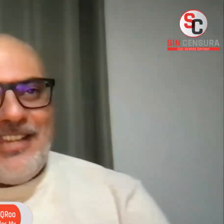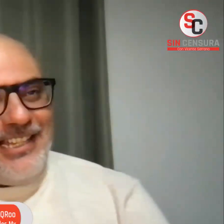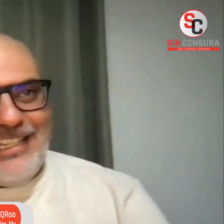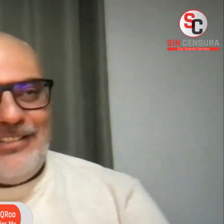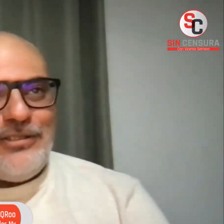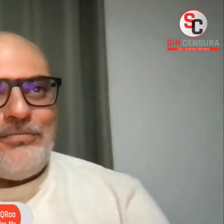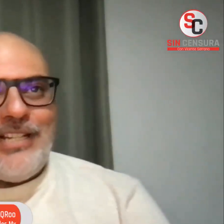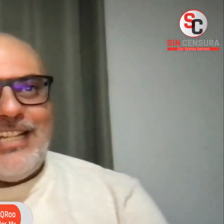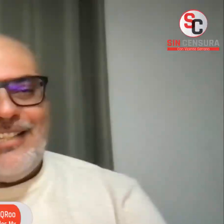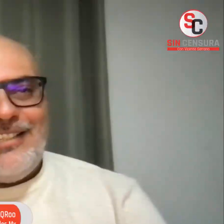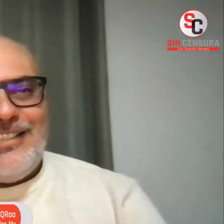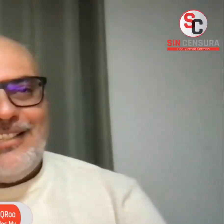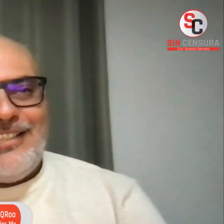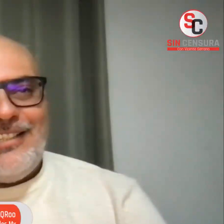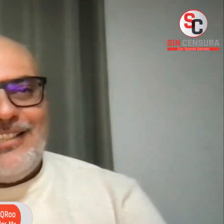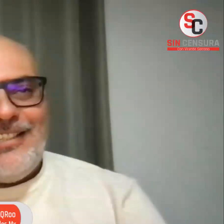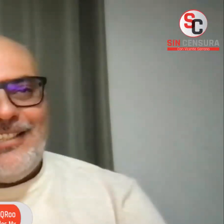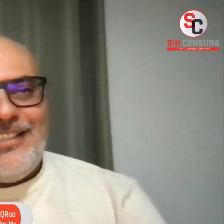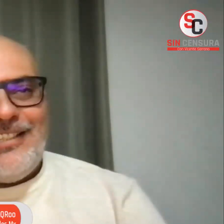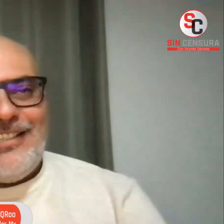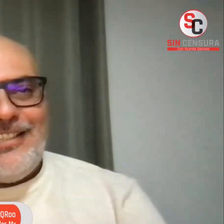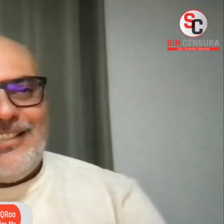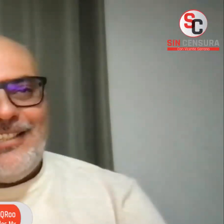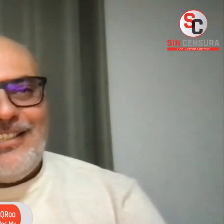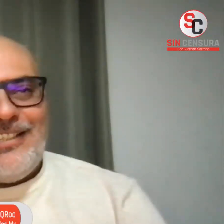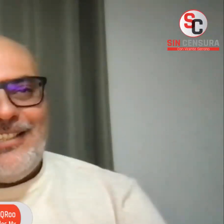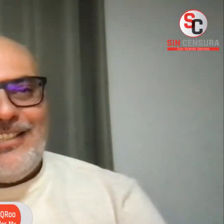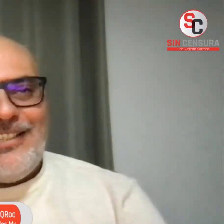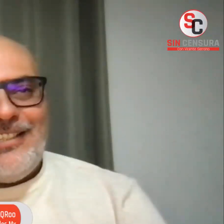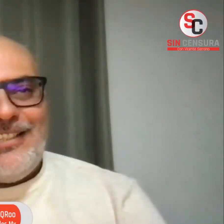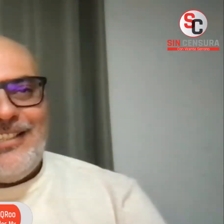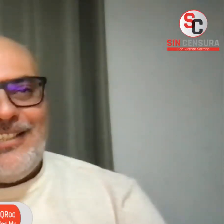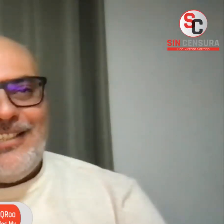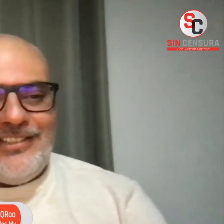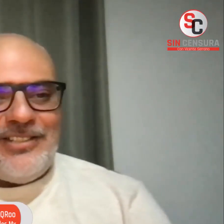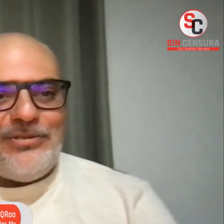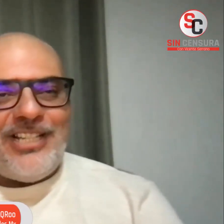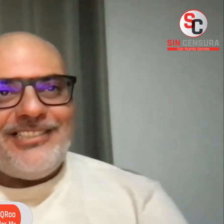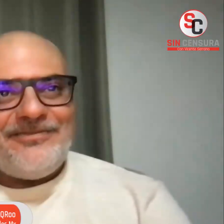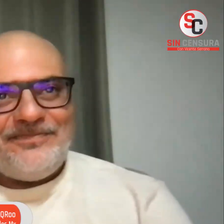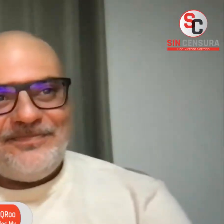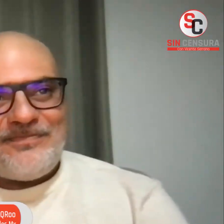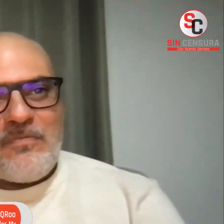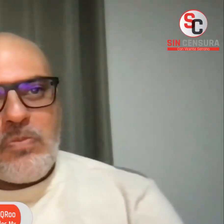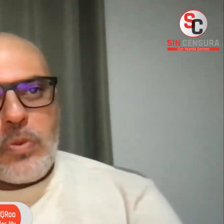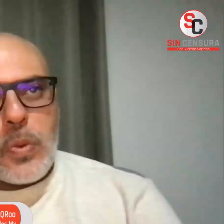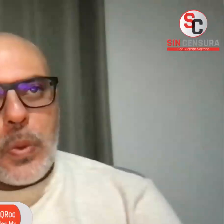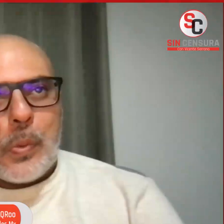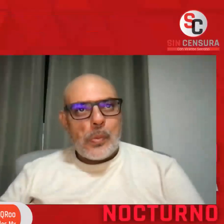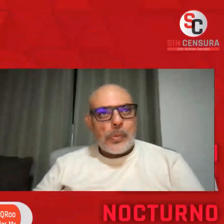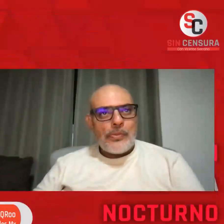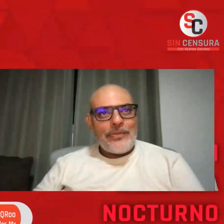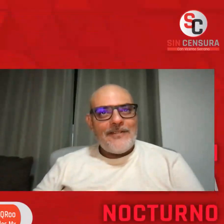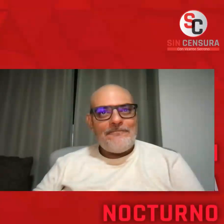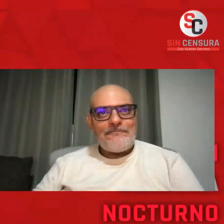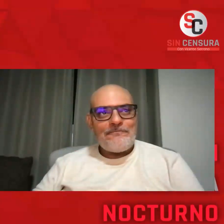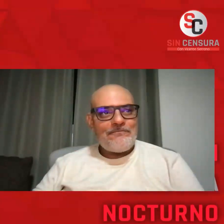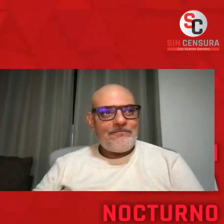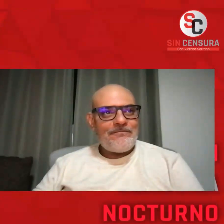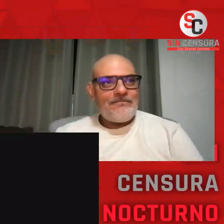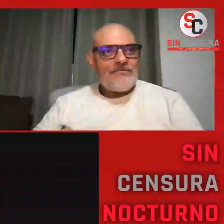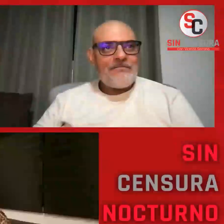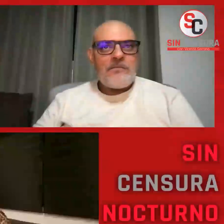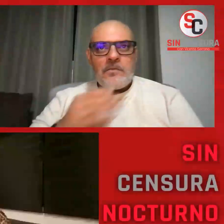Estamos aquí listos para darle con todo a la mesa de diálogo de Sin Censura. Bueno, lo que entra nuestro